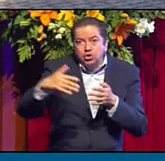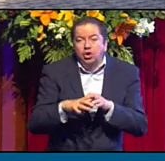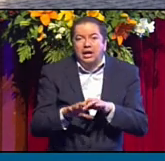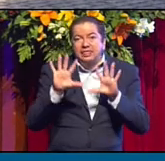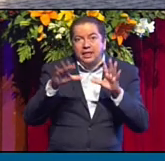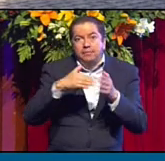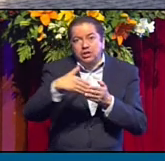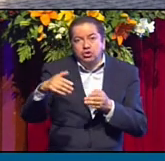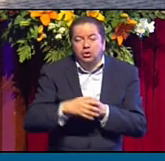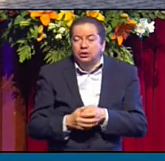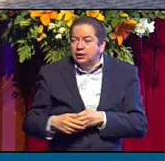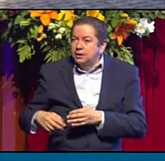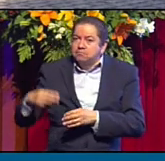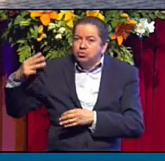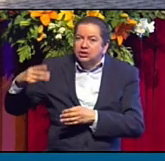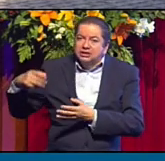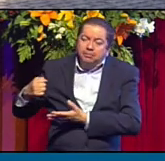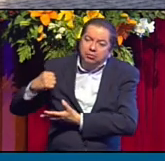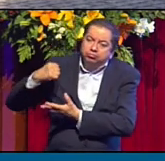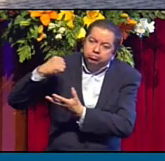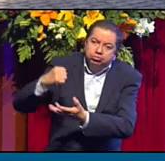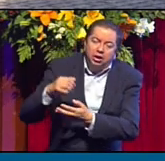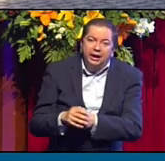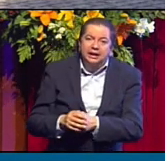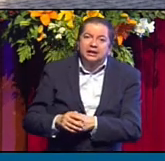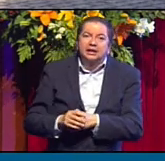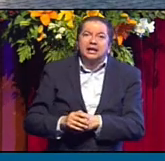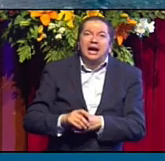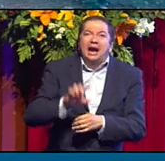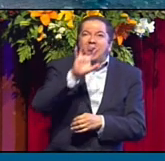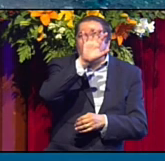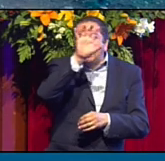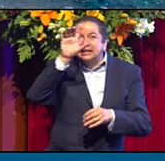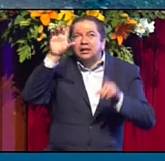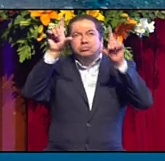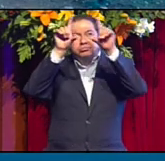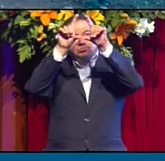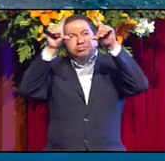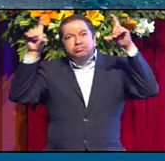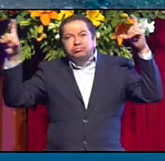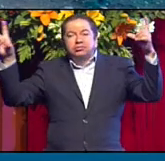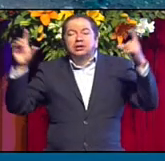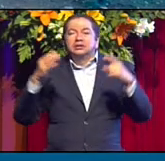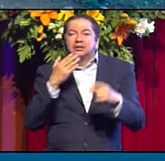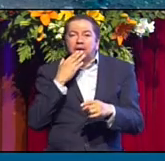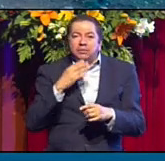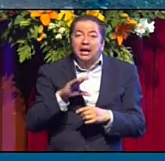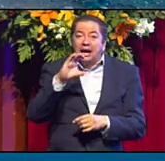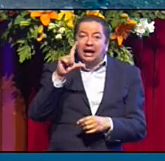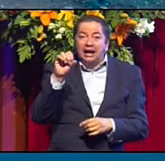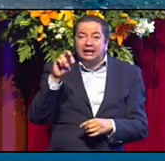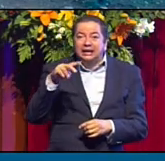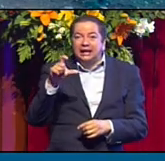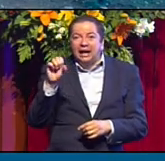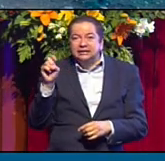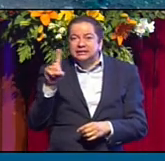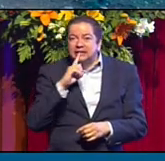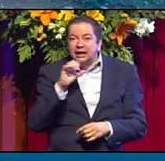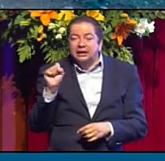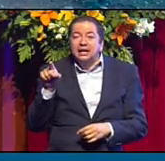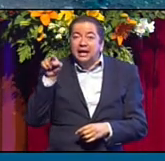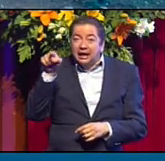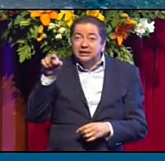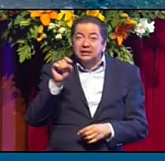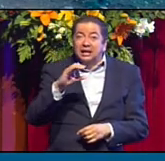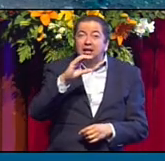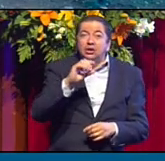recursos municipales se hizo. Que la instalación de letras volumétricas también se hizo en Calingasta, solo en Calingasta, y nos salió ese